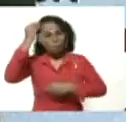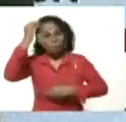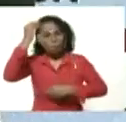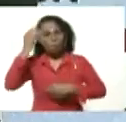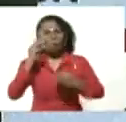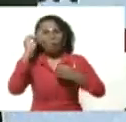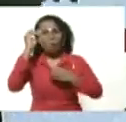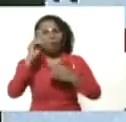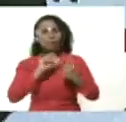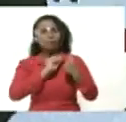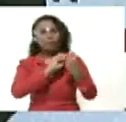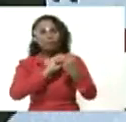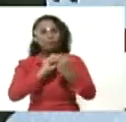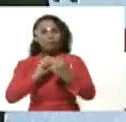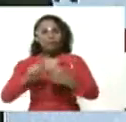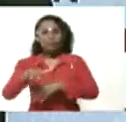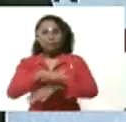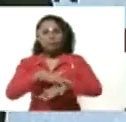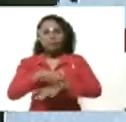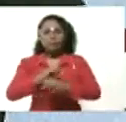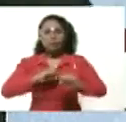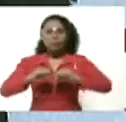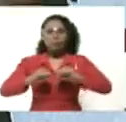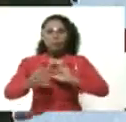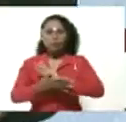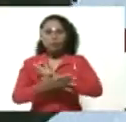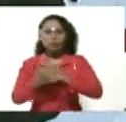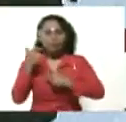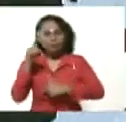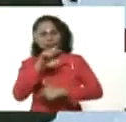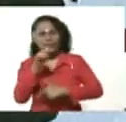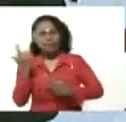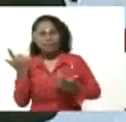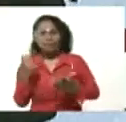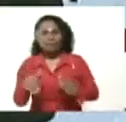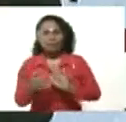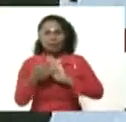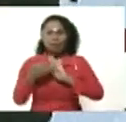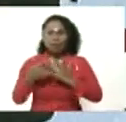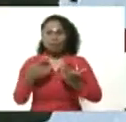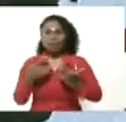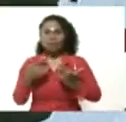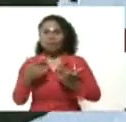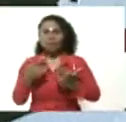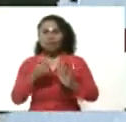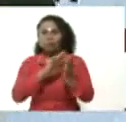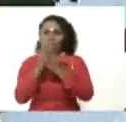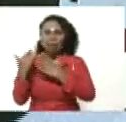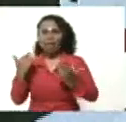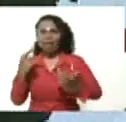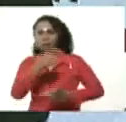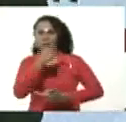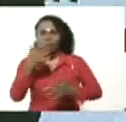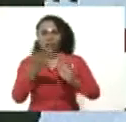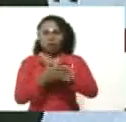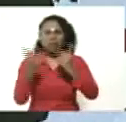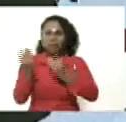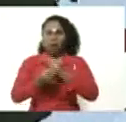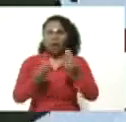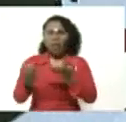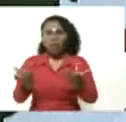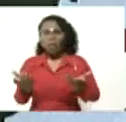a mover, decía, ¿no? Esta guerra contra el comunismo, contra las drogas, luego contra el terrorismo y la